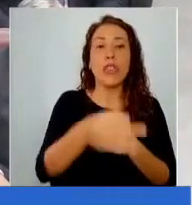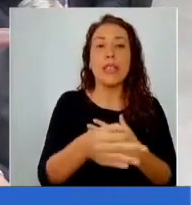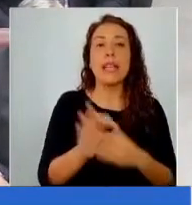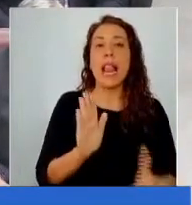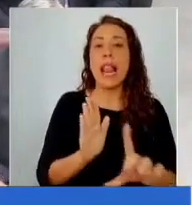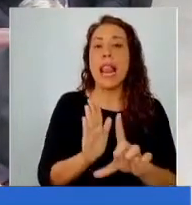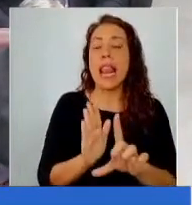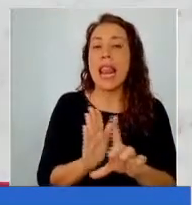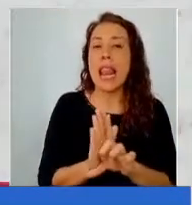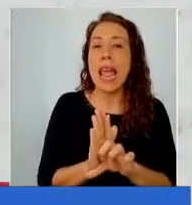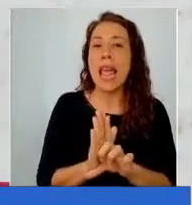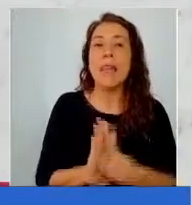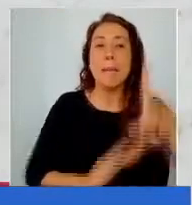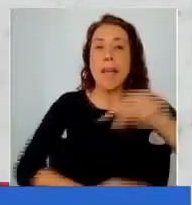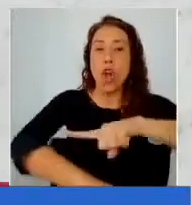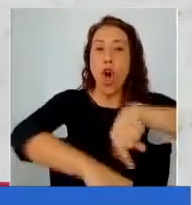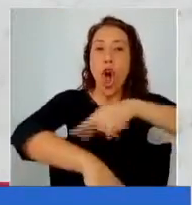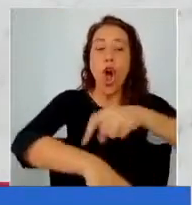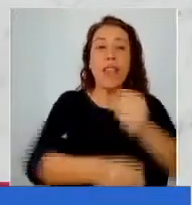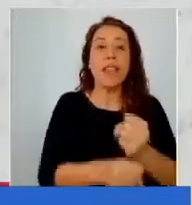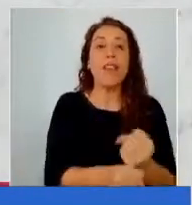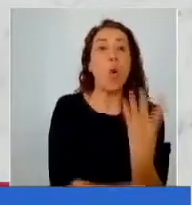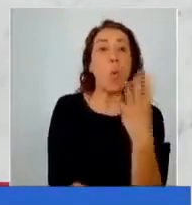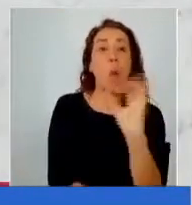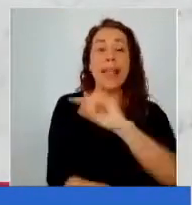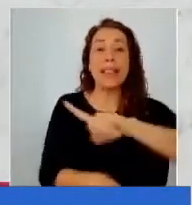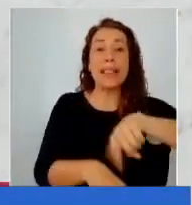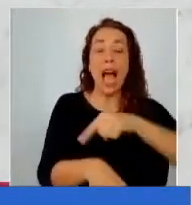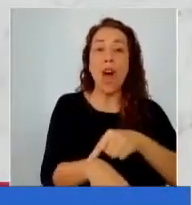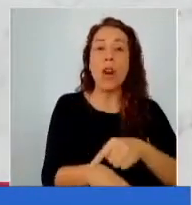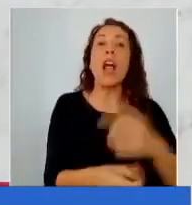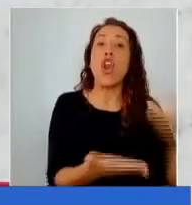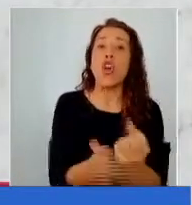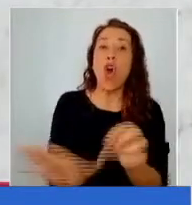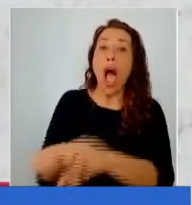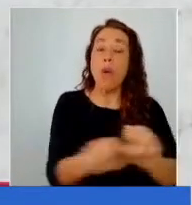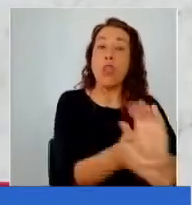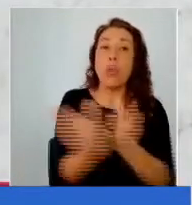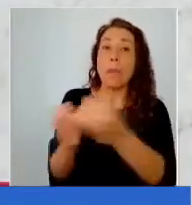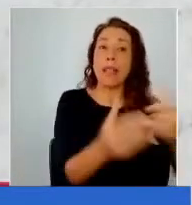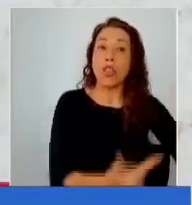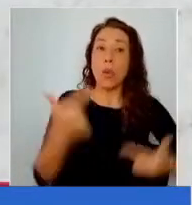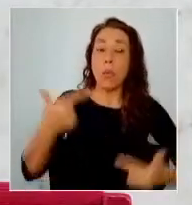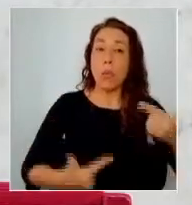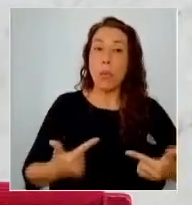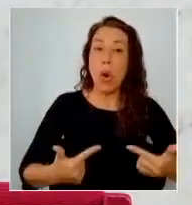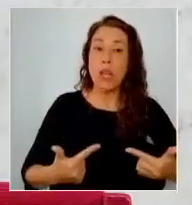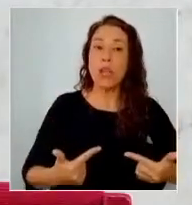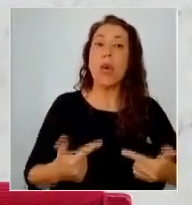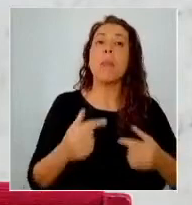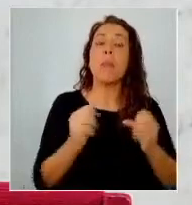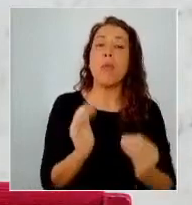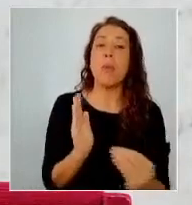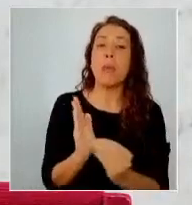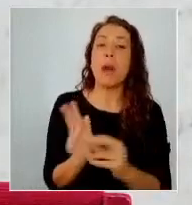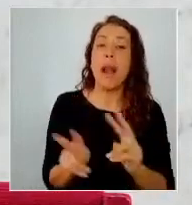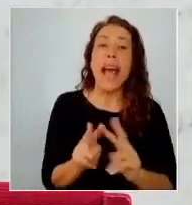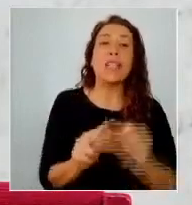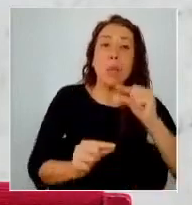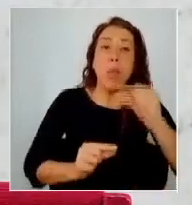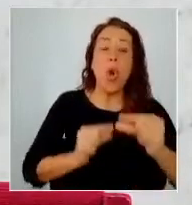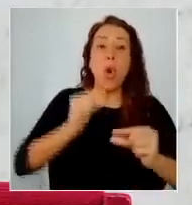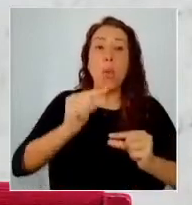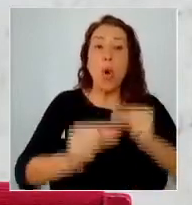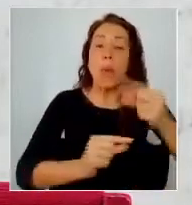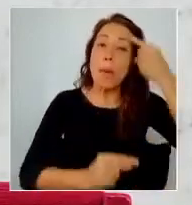jornada de cuarenta horas donde llegamos a un acuerdo transversal en torno al establecimiento una aplicación gradual para que las pymes